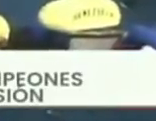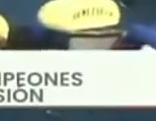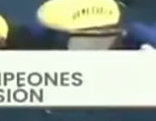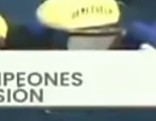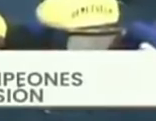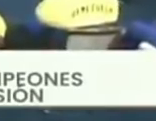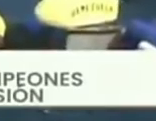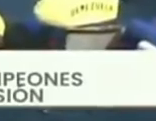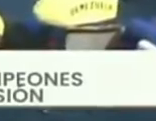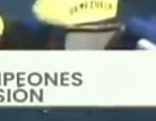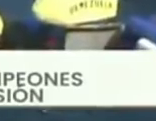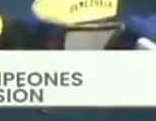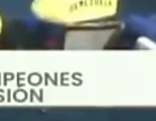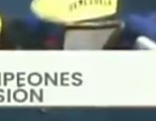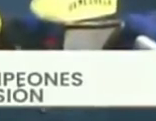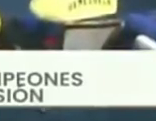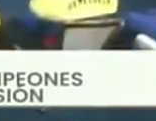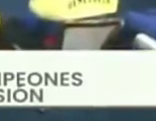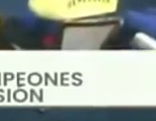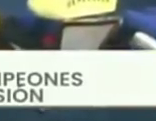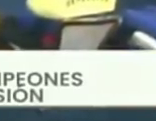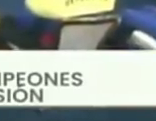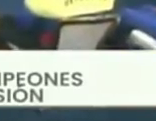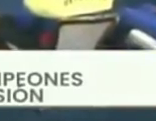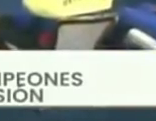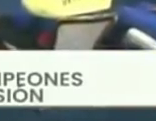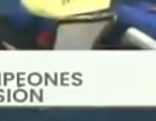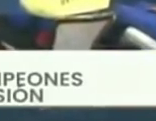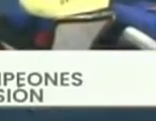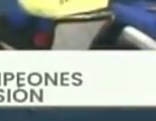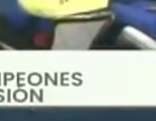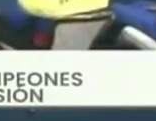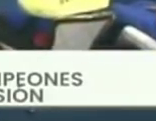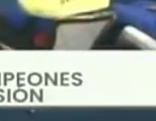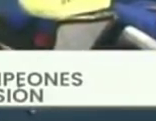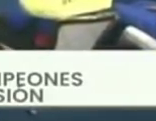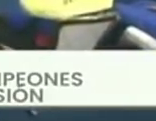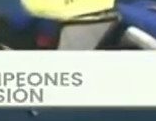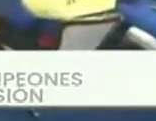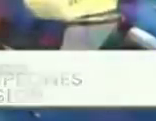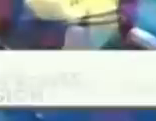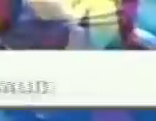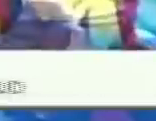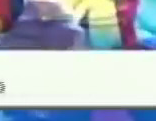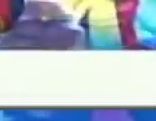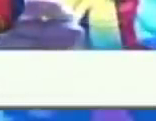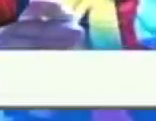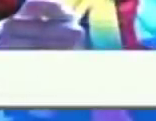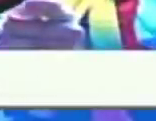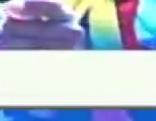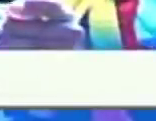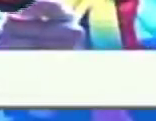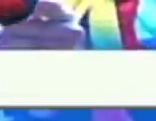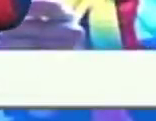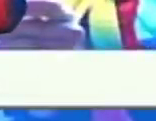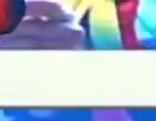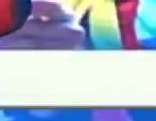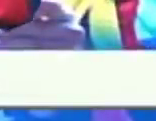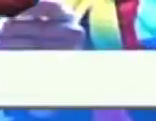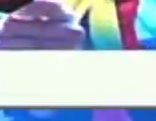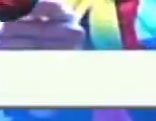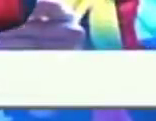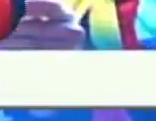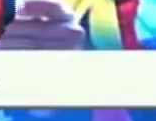tendrán los valores de la honestidad, la disciplina, la autenticidad que ustedes están